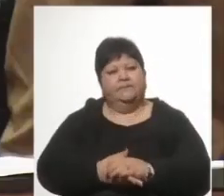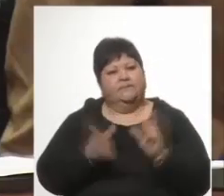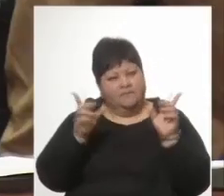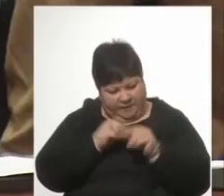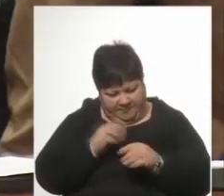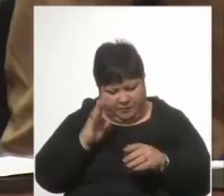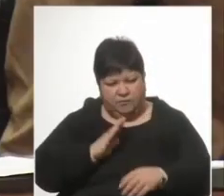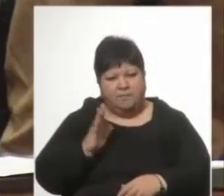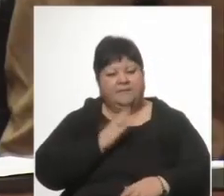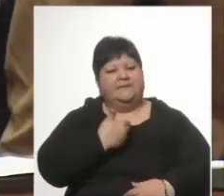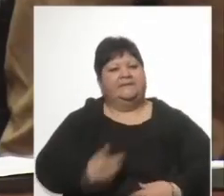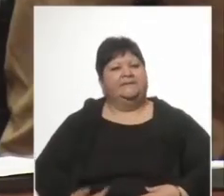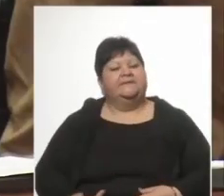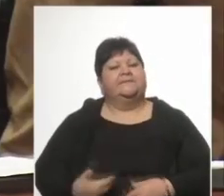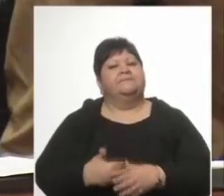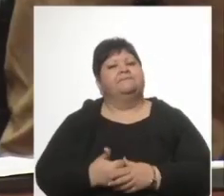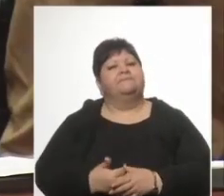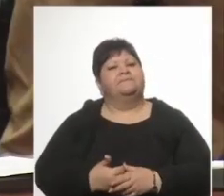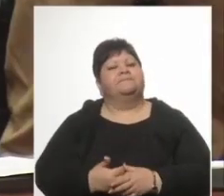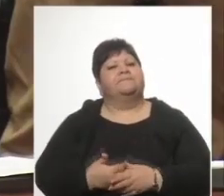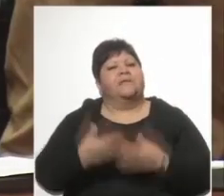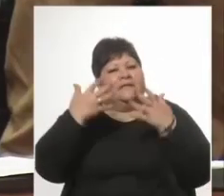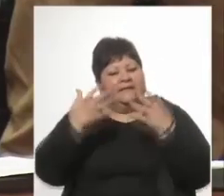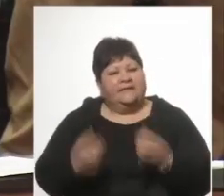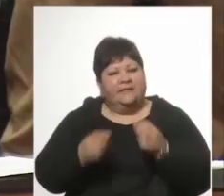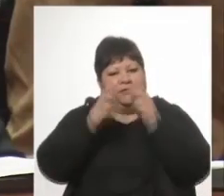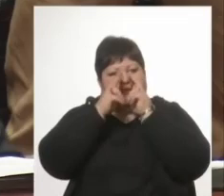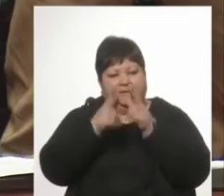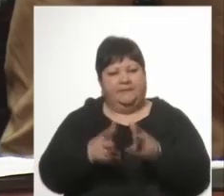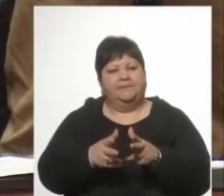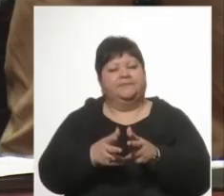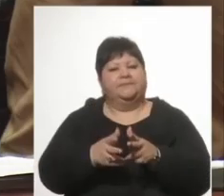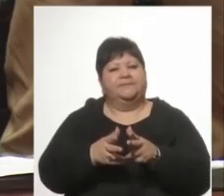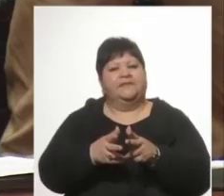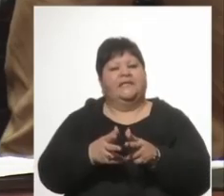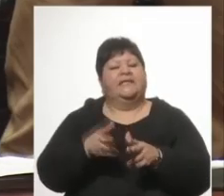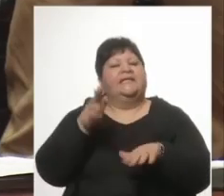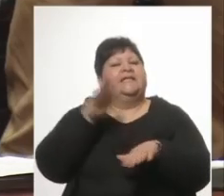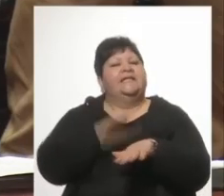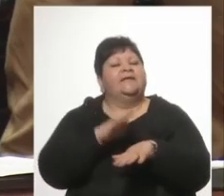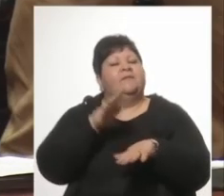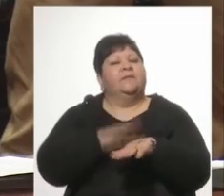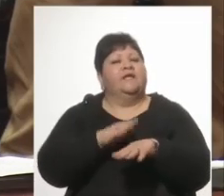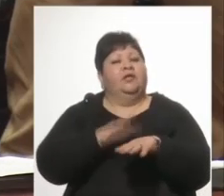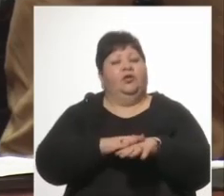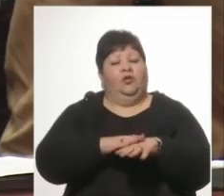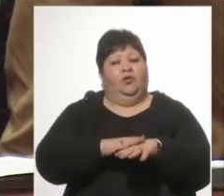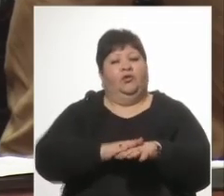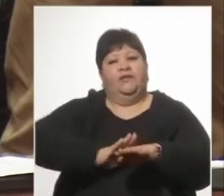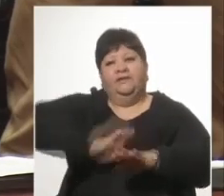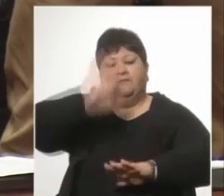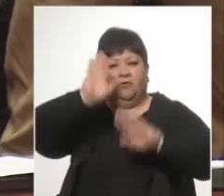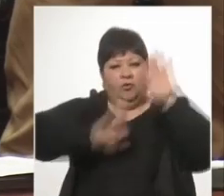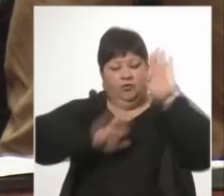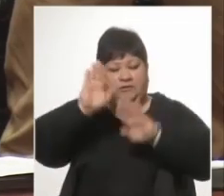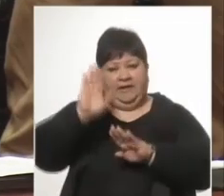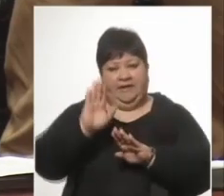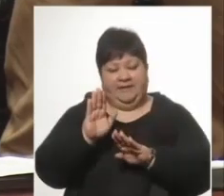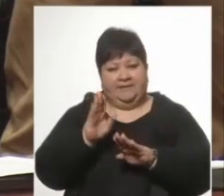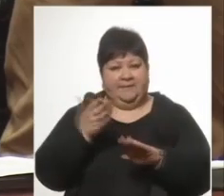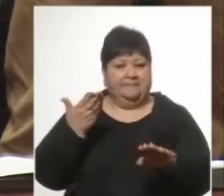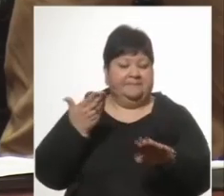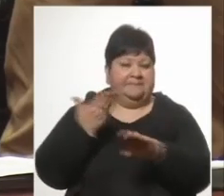Presidenta. Finalmente quiero expresar que en el momento de votarse sobre si se accede o no al pedido de